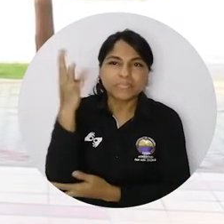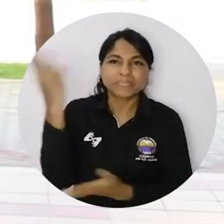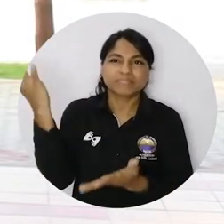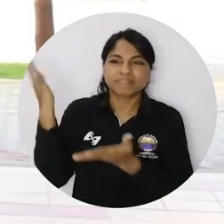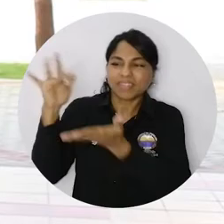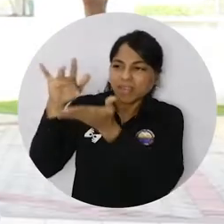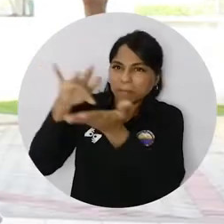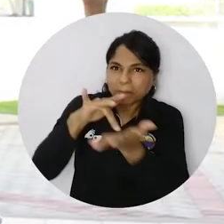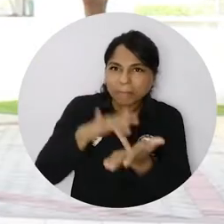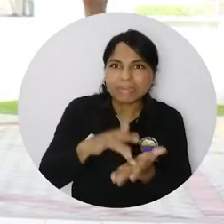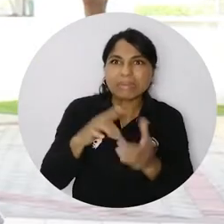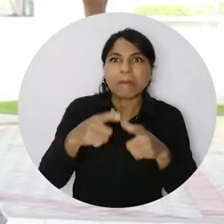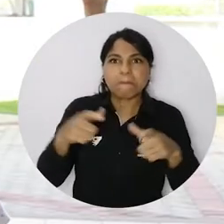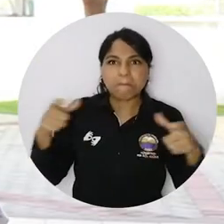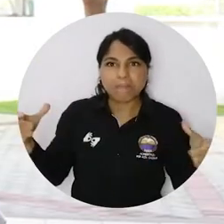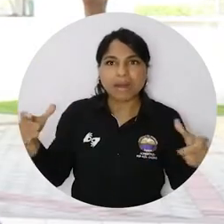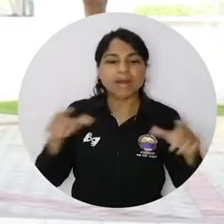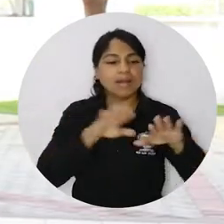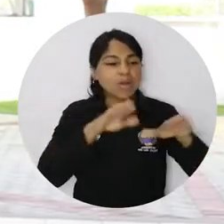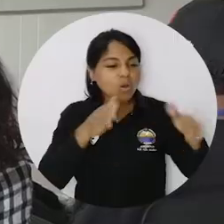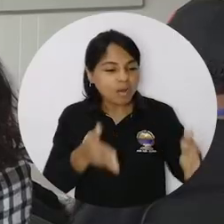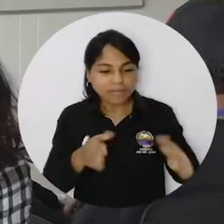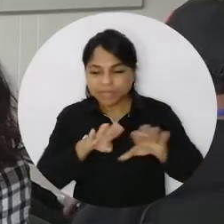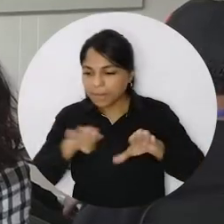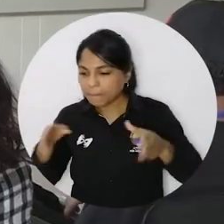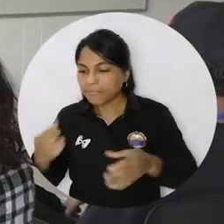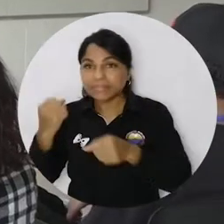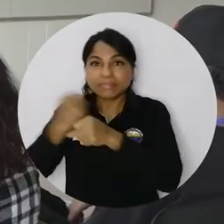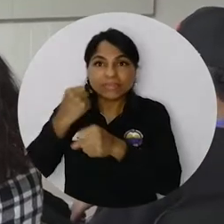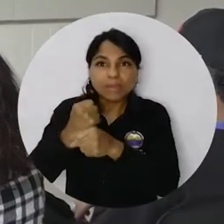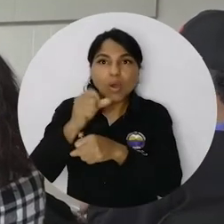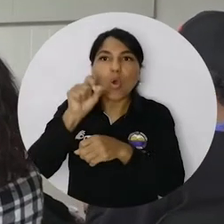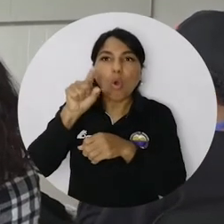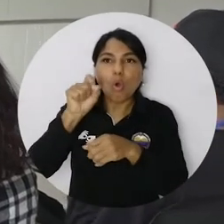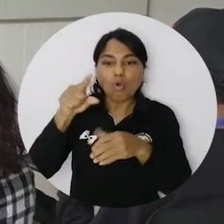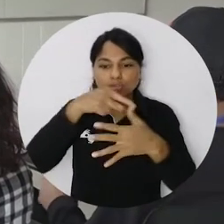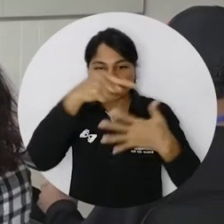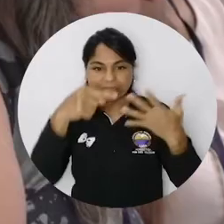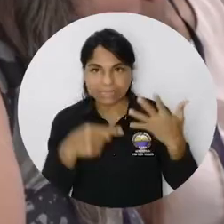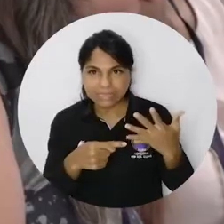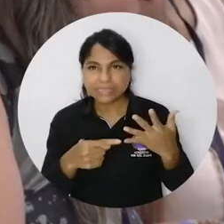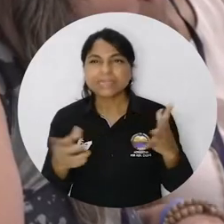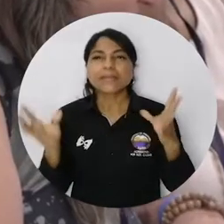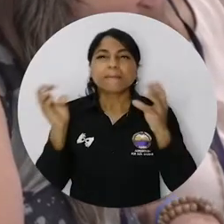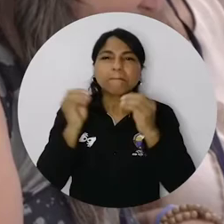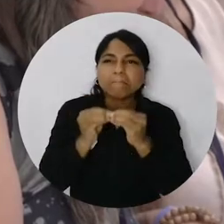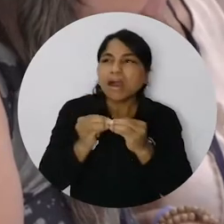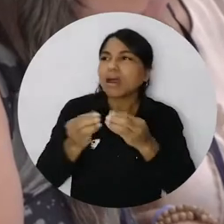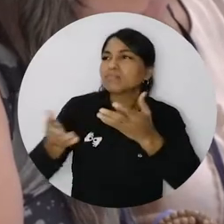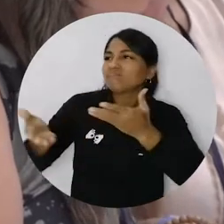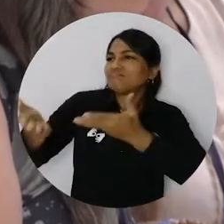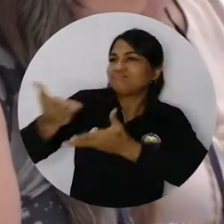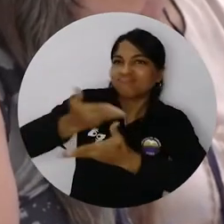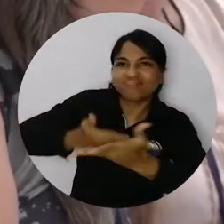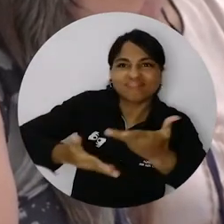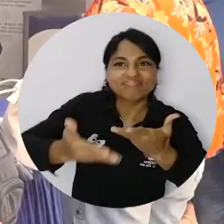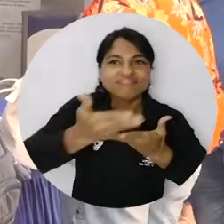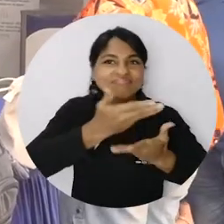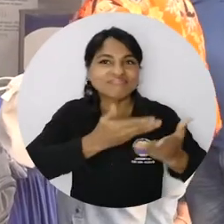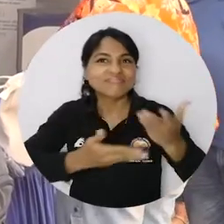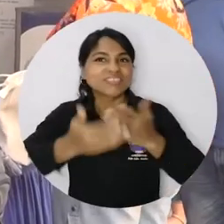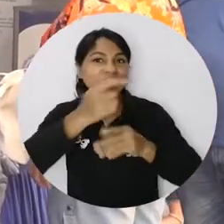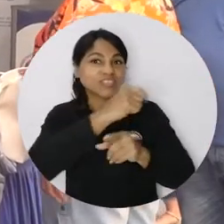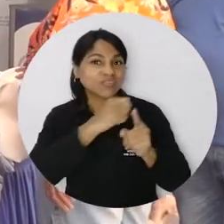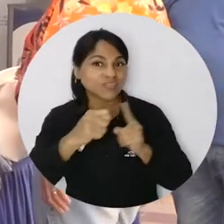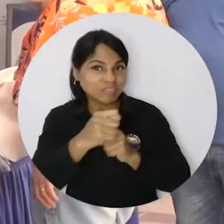en participantes, más las 11 mesas de trabajo en el marco de los cinco campos, más las relaciones sociales que se han